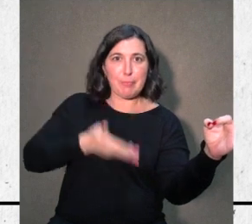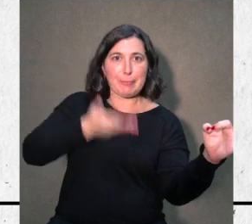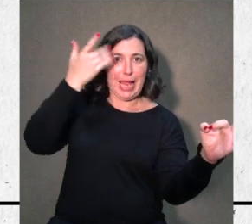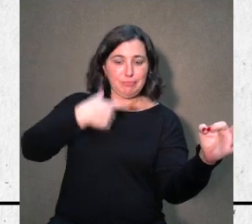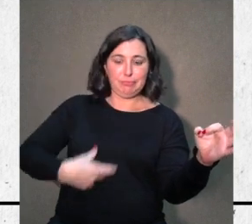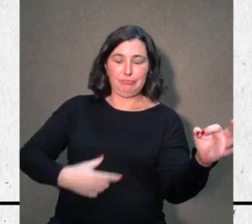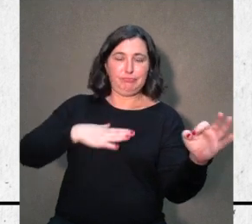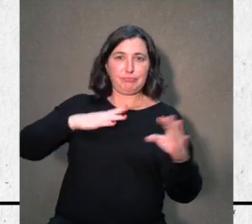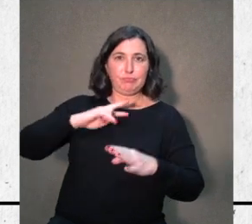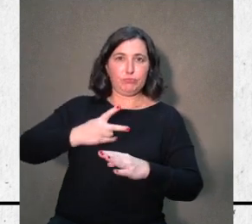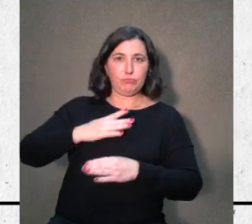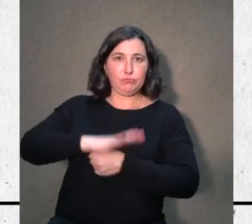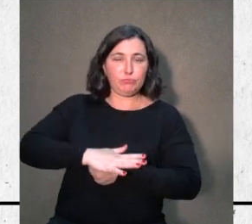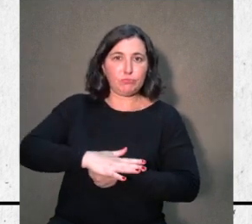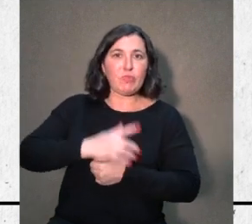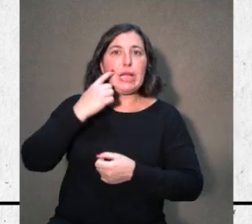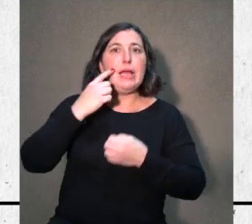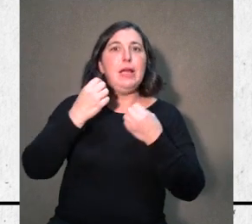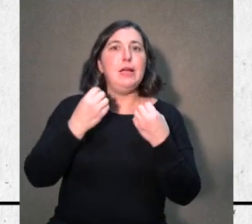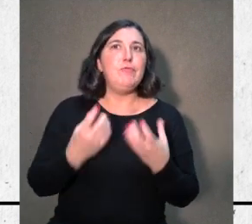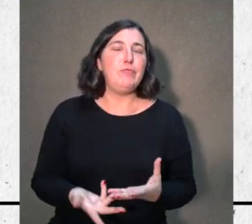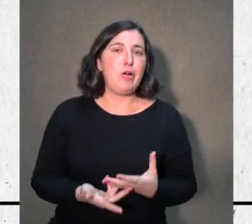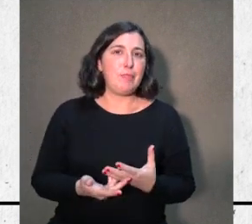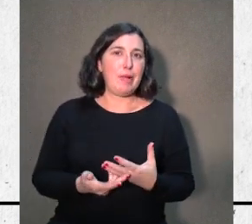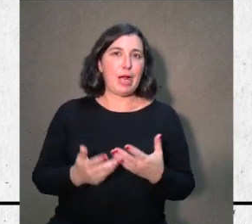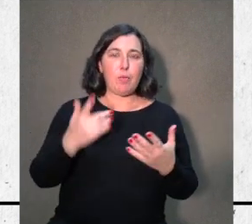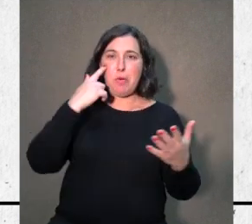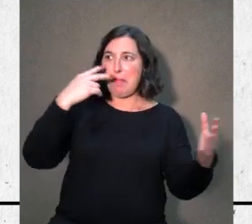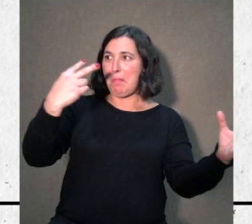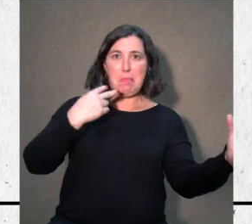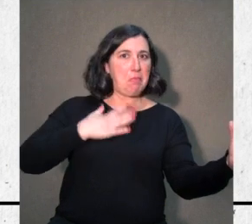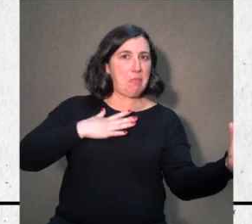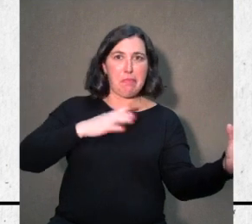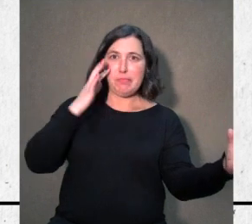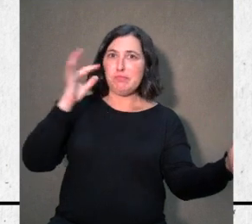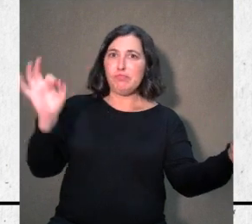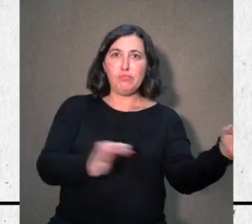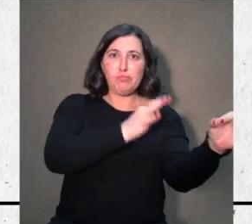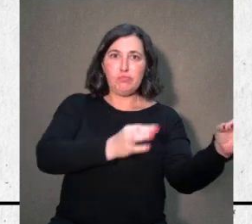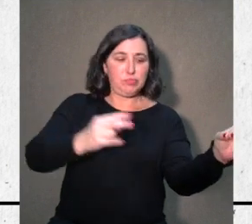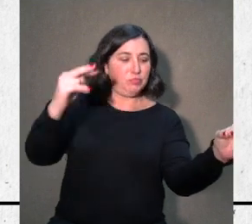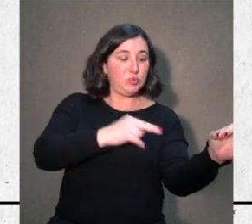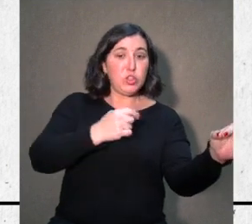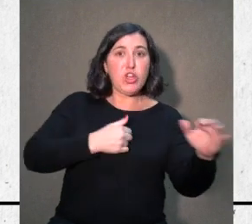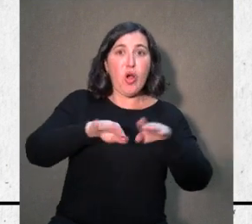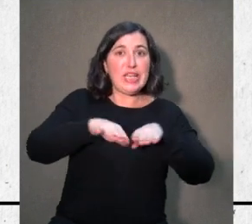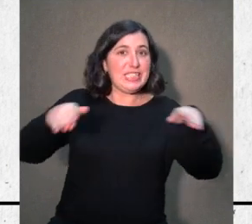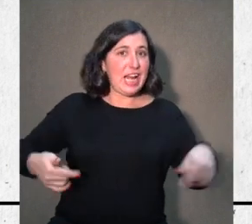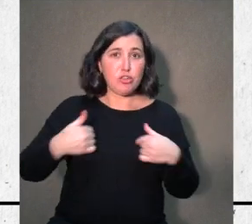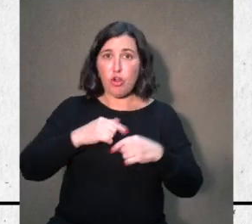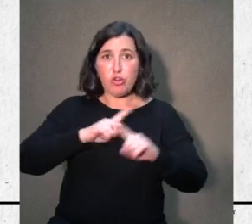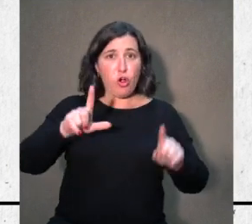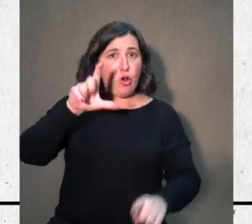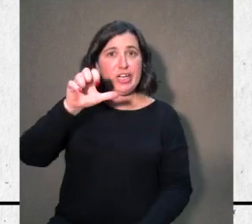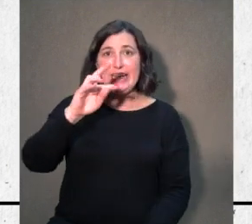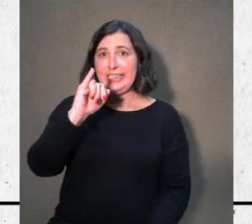terrible, pero como que muchas veces es como que quedás como invisibilizado atrás del... Yo creo que cuando estoy arriba del escenario no soy